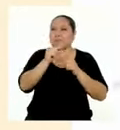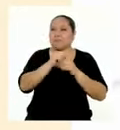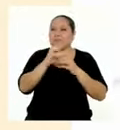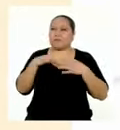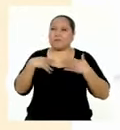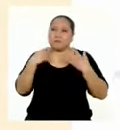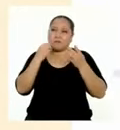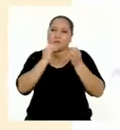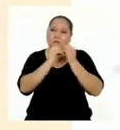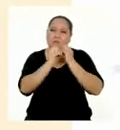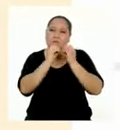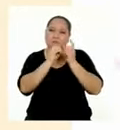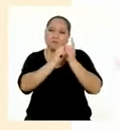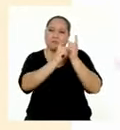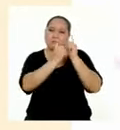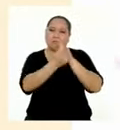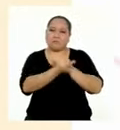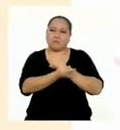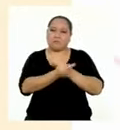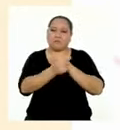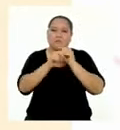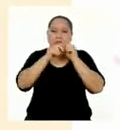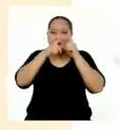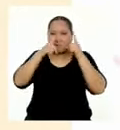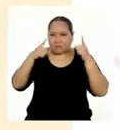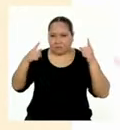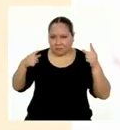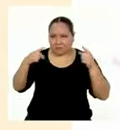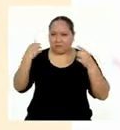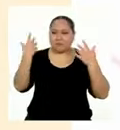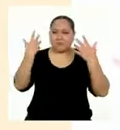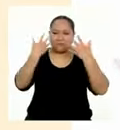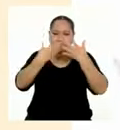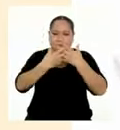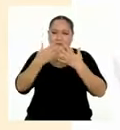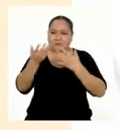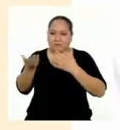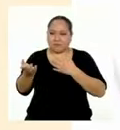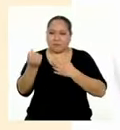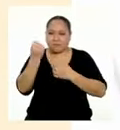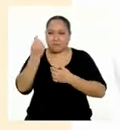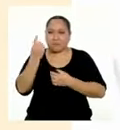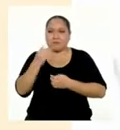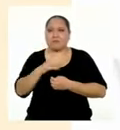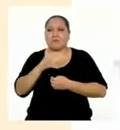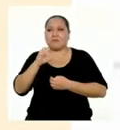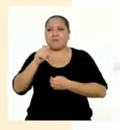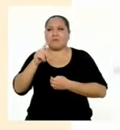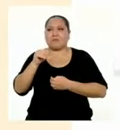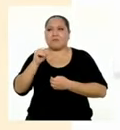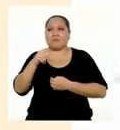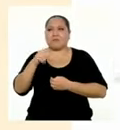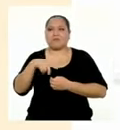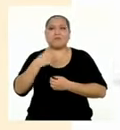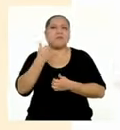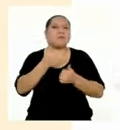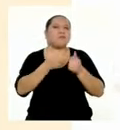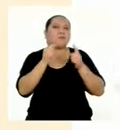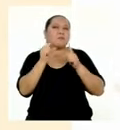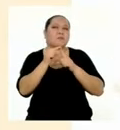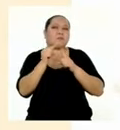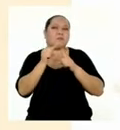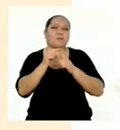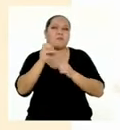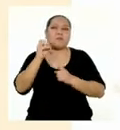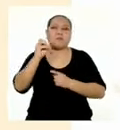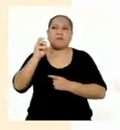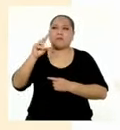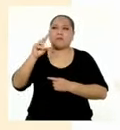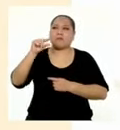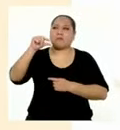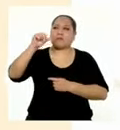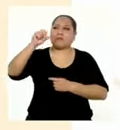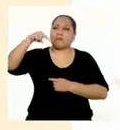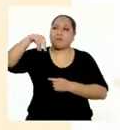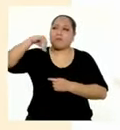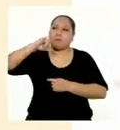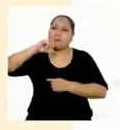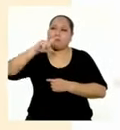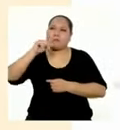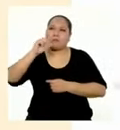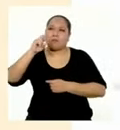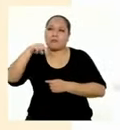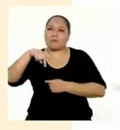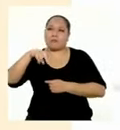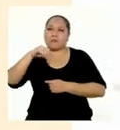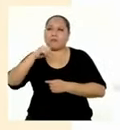podría modificar para que el registro pase a ser completamente coloquial. ¿Y qué palabra sería esa? Organizarnos en vez